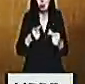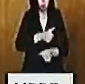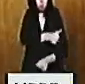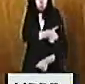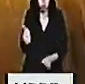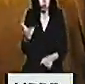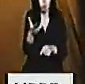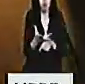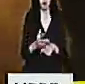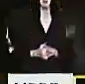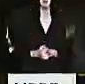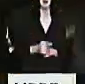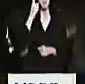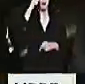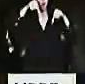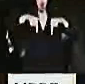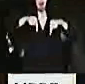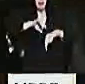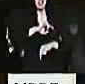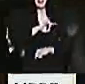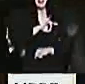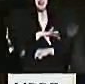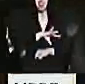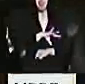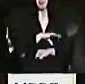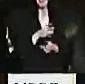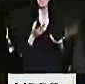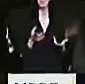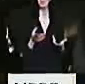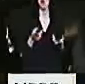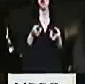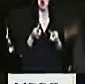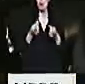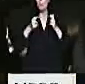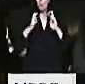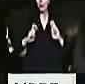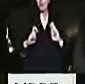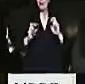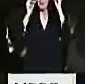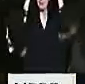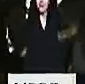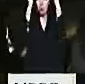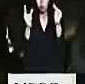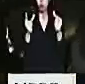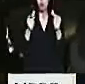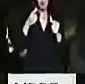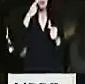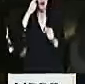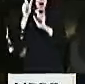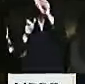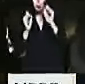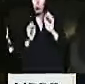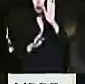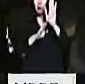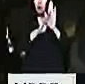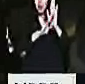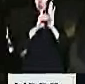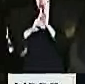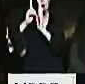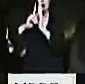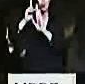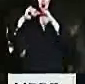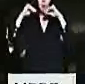doquier. Pero en Chile, la posibilidad de que los talentos humanos puedan